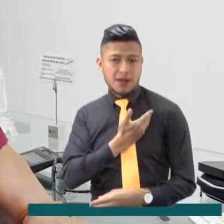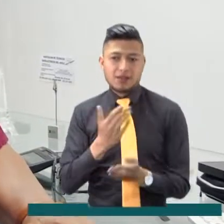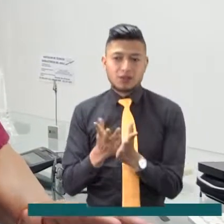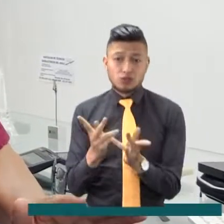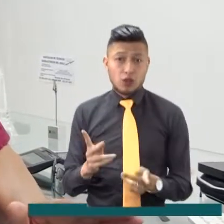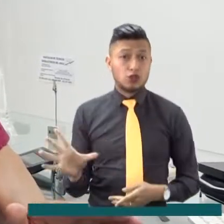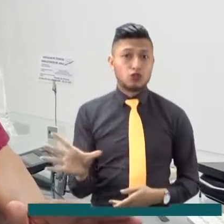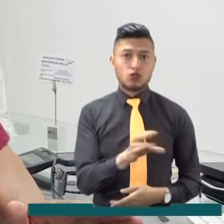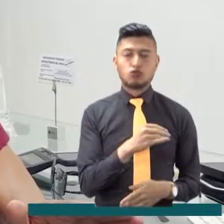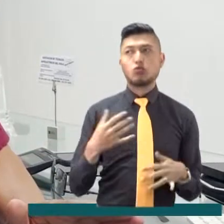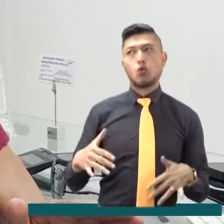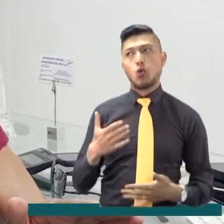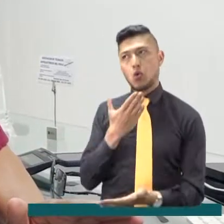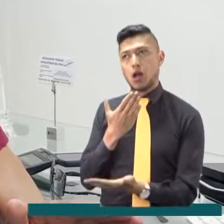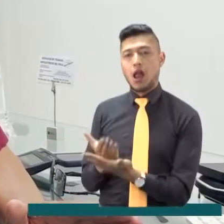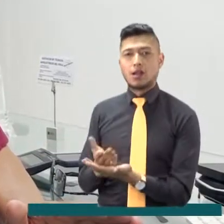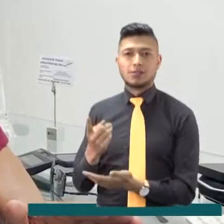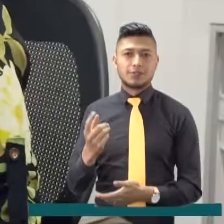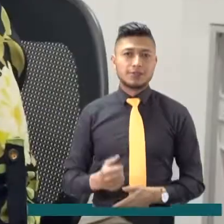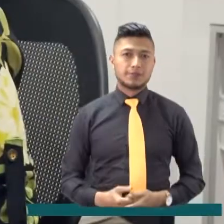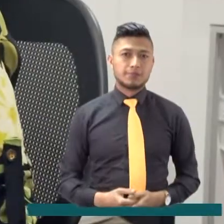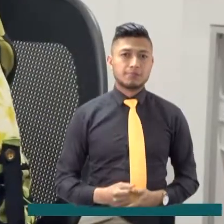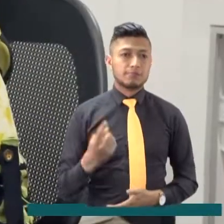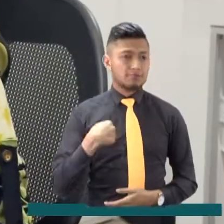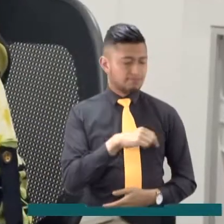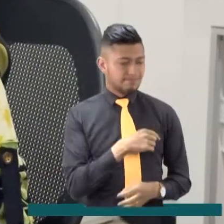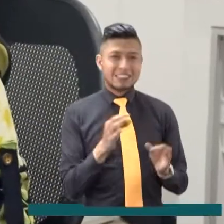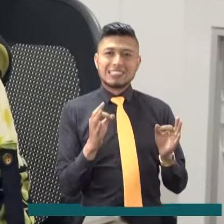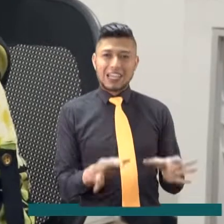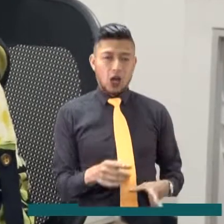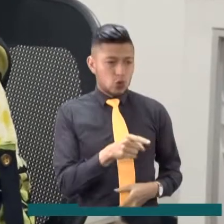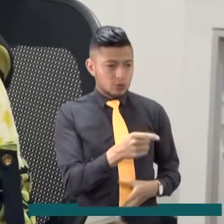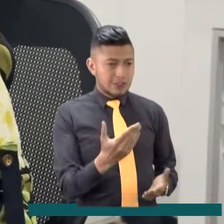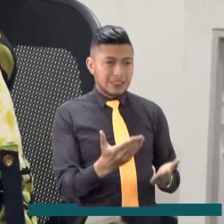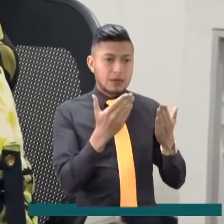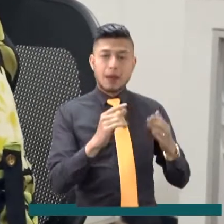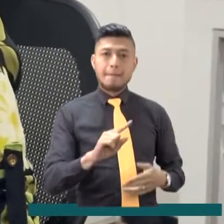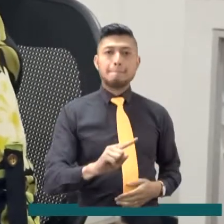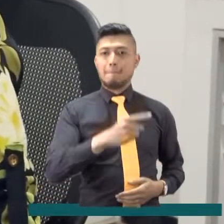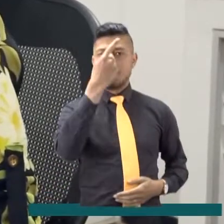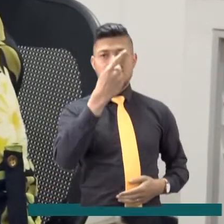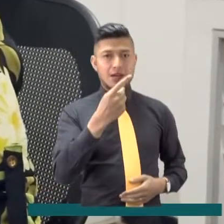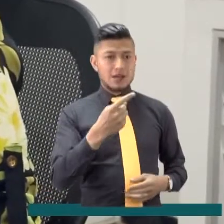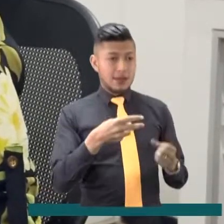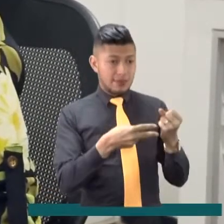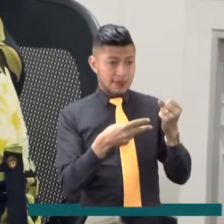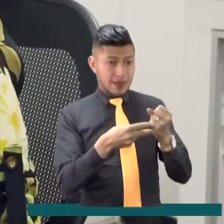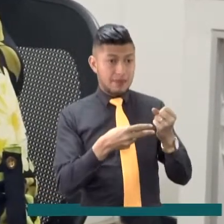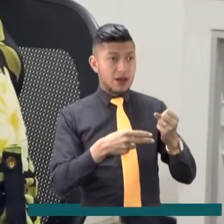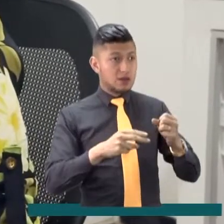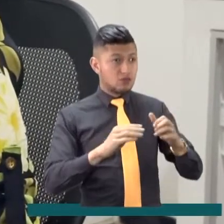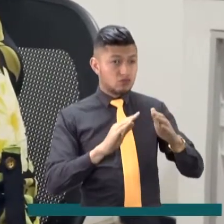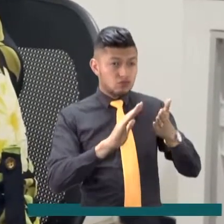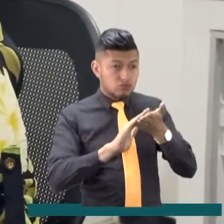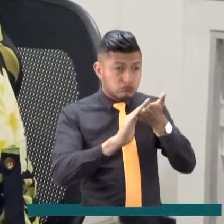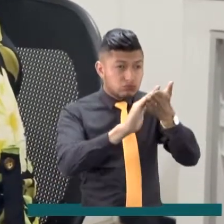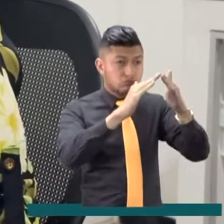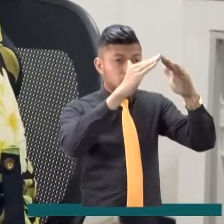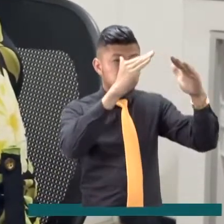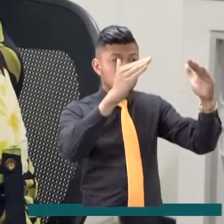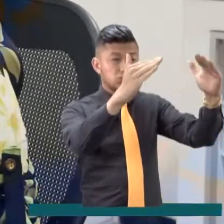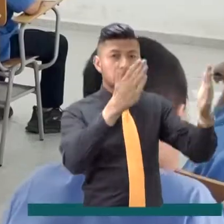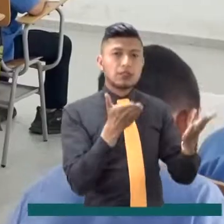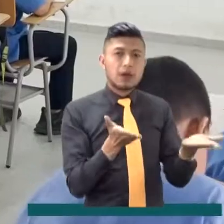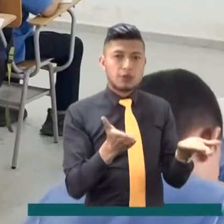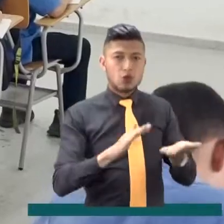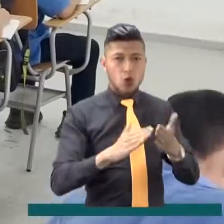familia se encuentran muy agradecidos. Estamos seguros que son las primeras que se han hecho para